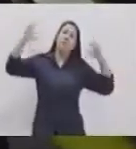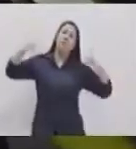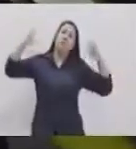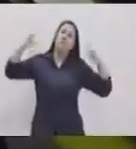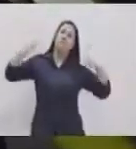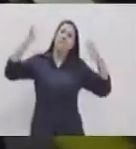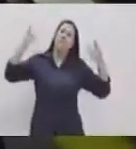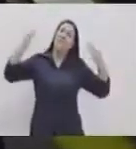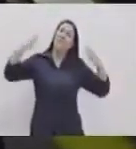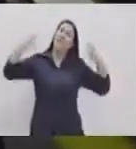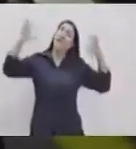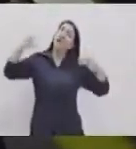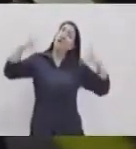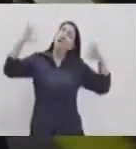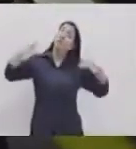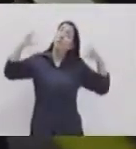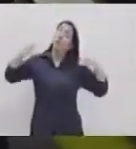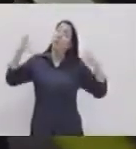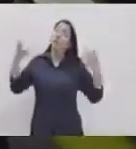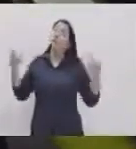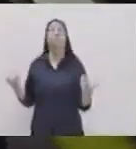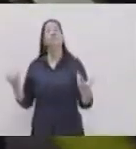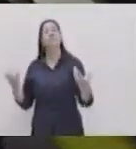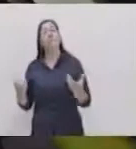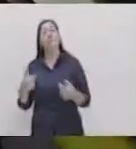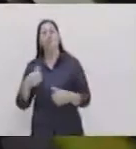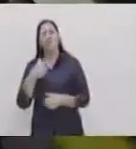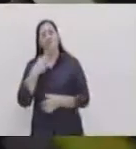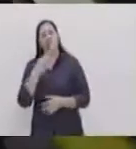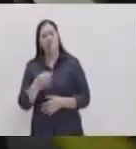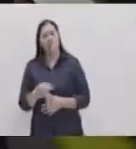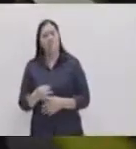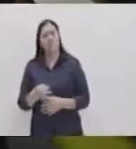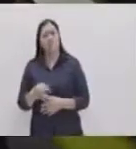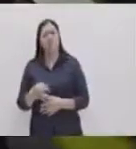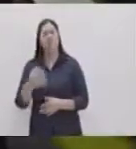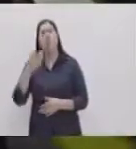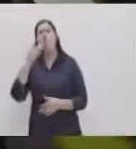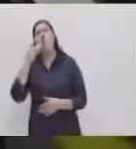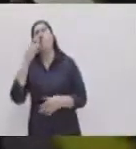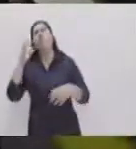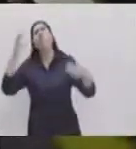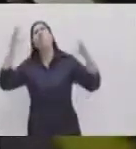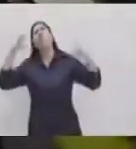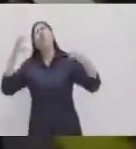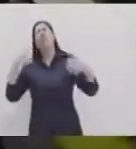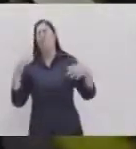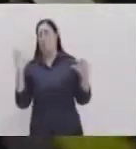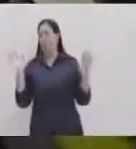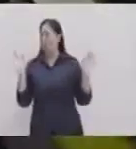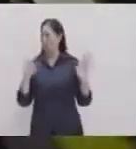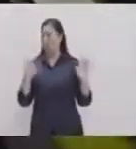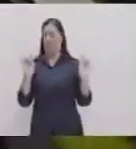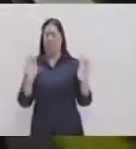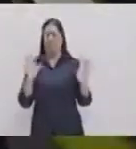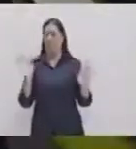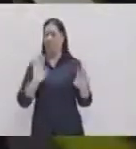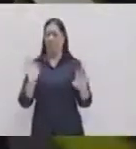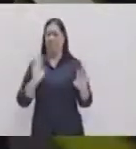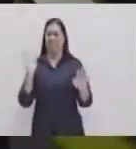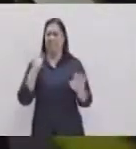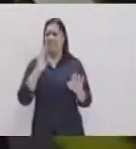una cantidad de agua de la lluvia, y la verdad es que el sabor fue bastante desagradable,